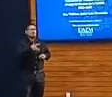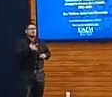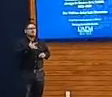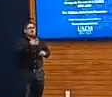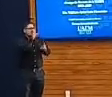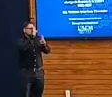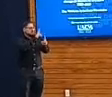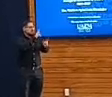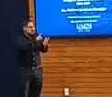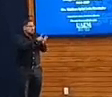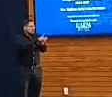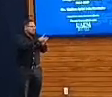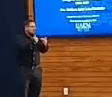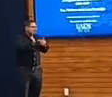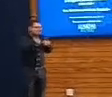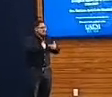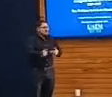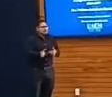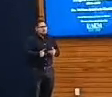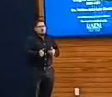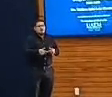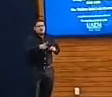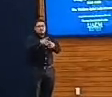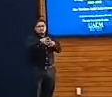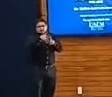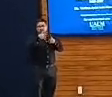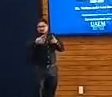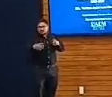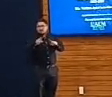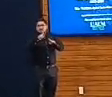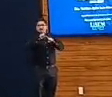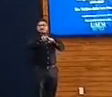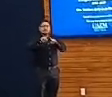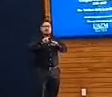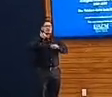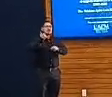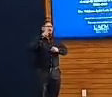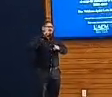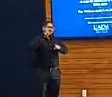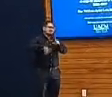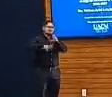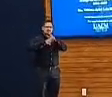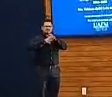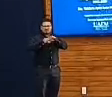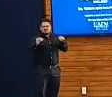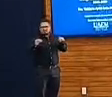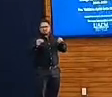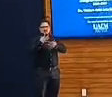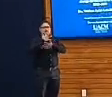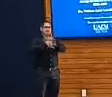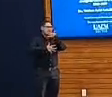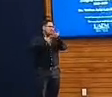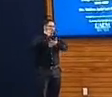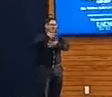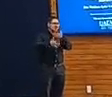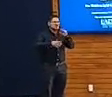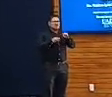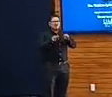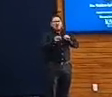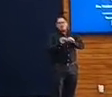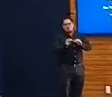respeto a los derechos humanos, la diversidad, la eliminación de la violencia, discriminación y cualquier otra forma